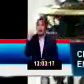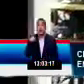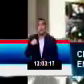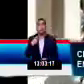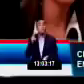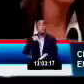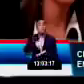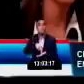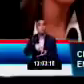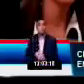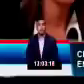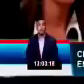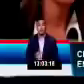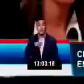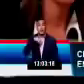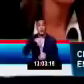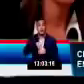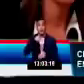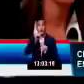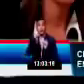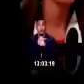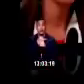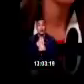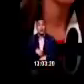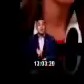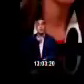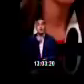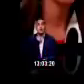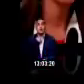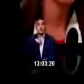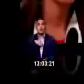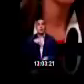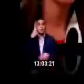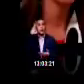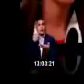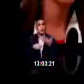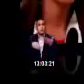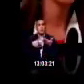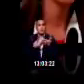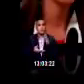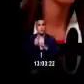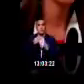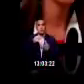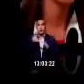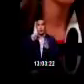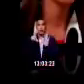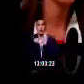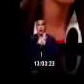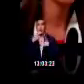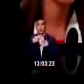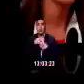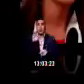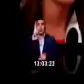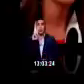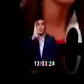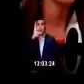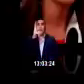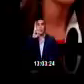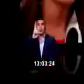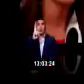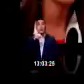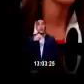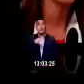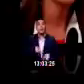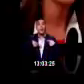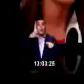anterior. Le dicen: estuvo aquí un ingeniero civil que usa DM para sus movimientos alejados de lo legal. Su nombre es Franklin Calderón, domiciliado